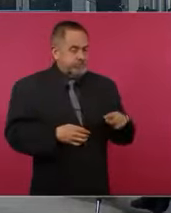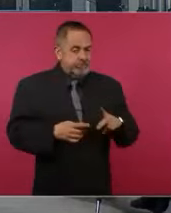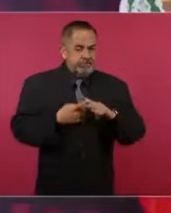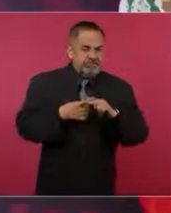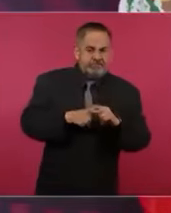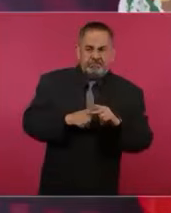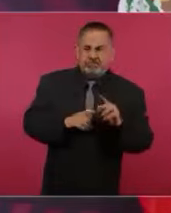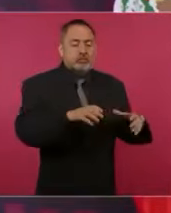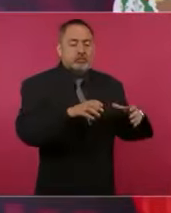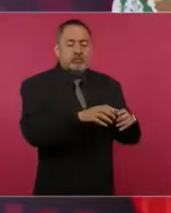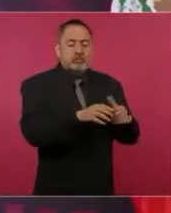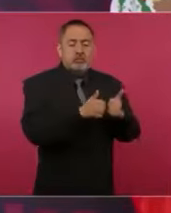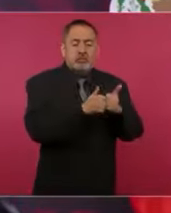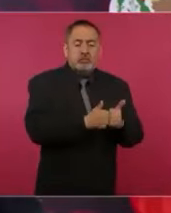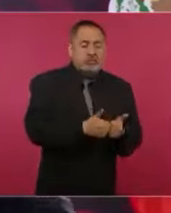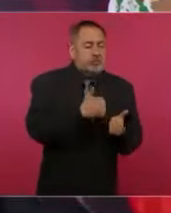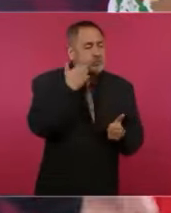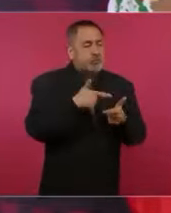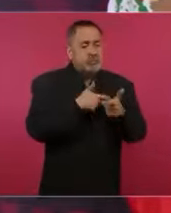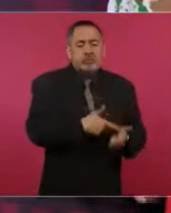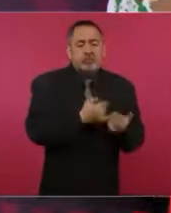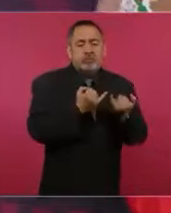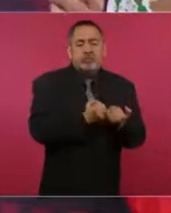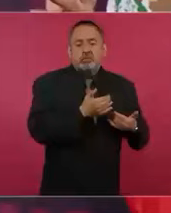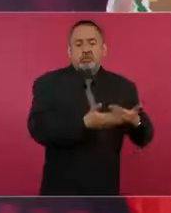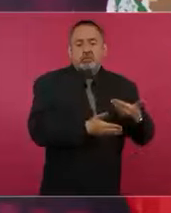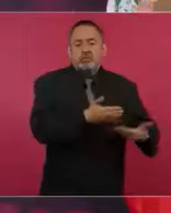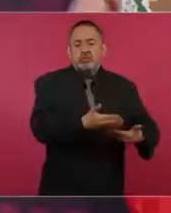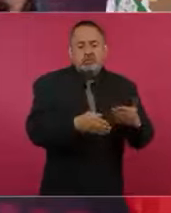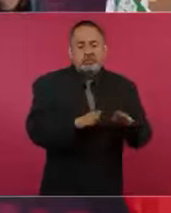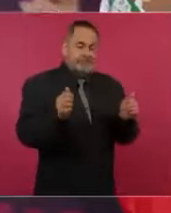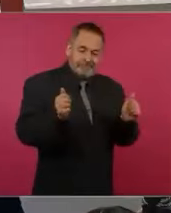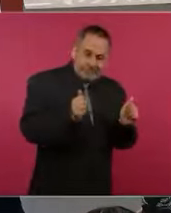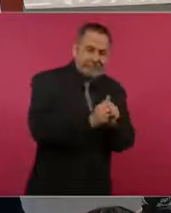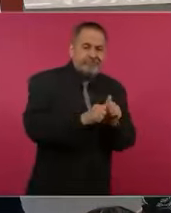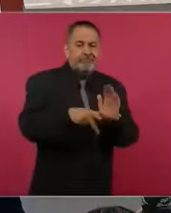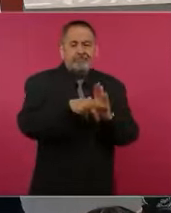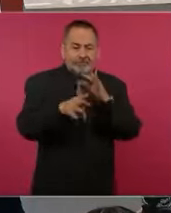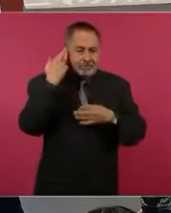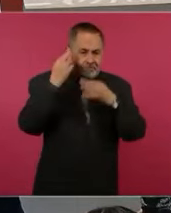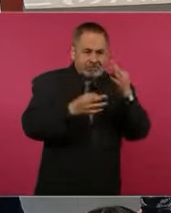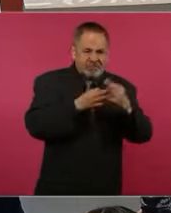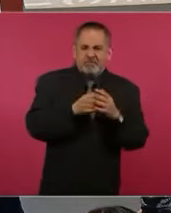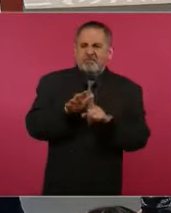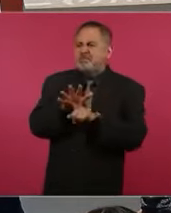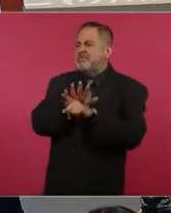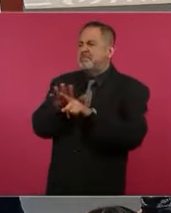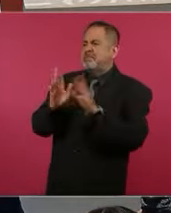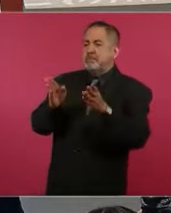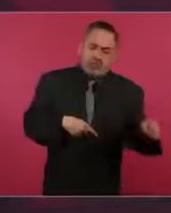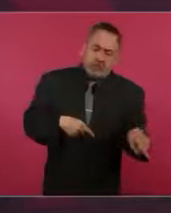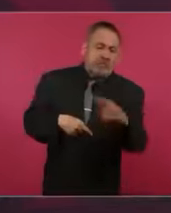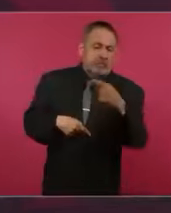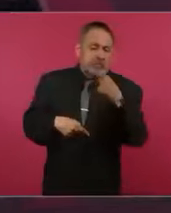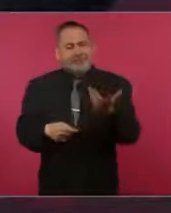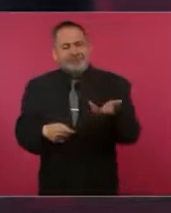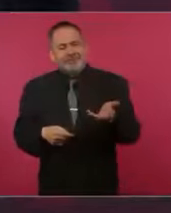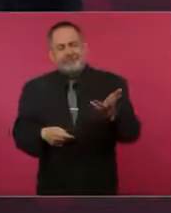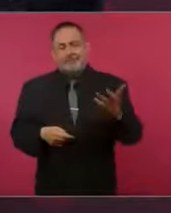grupos conservadores, con el apoyo de los medios de manipulación, que son propiedad de ellos